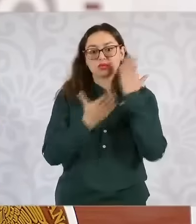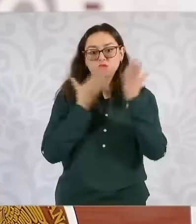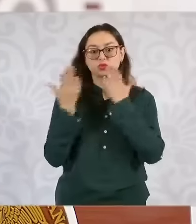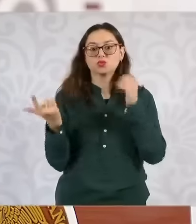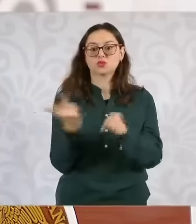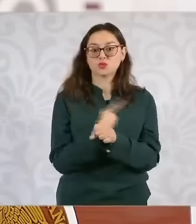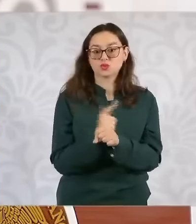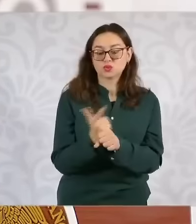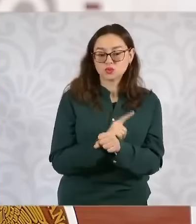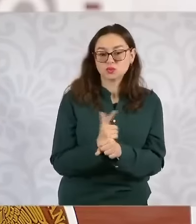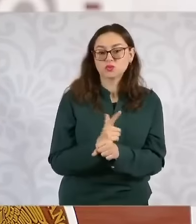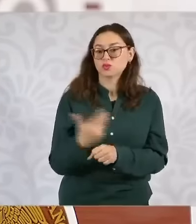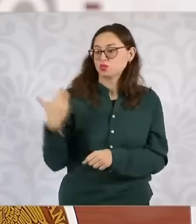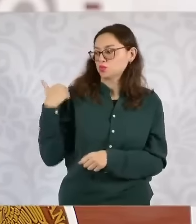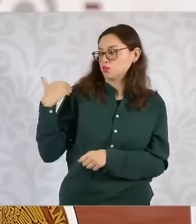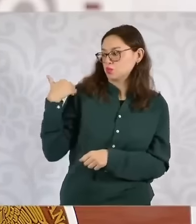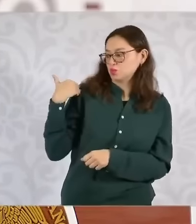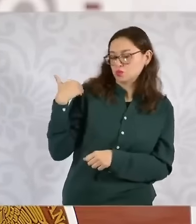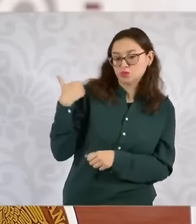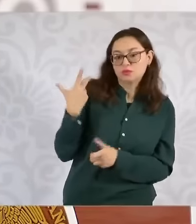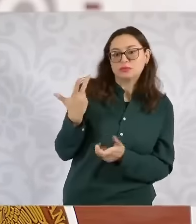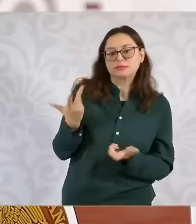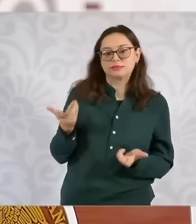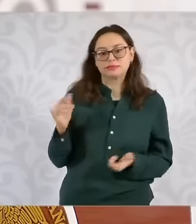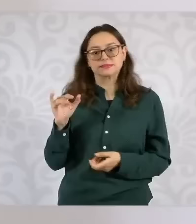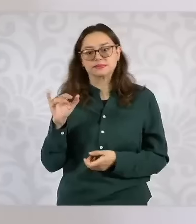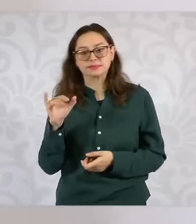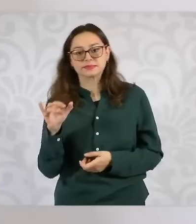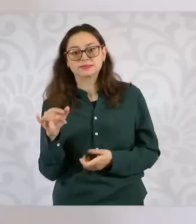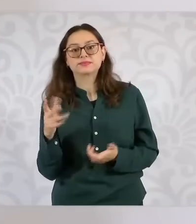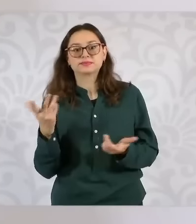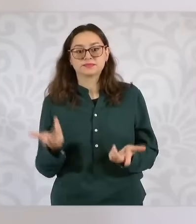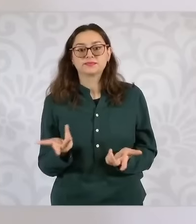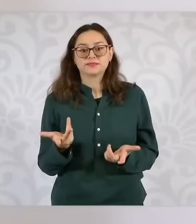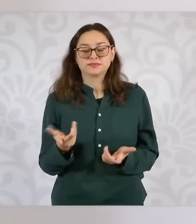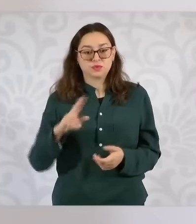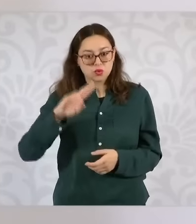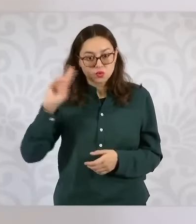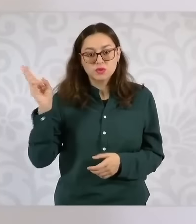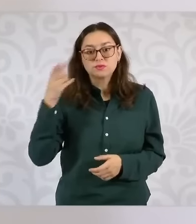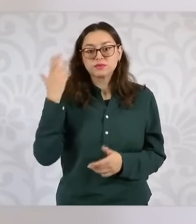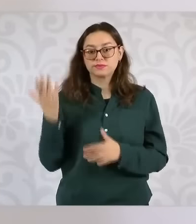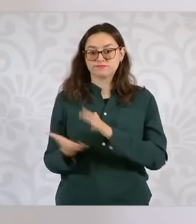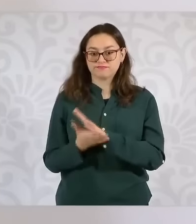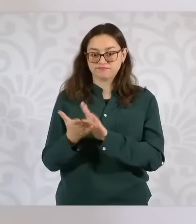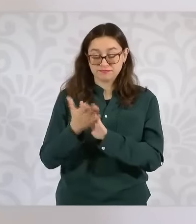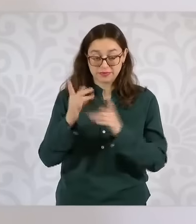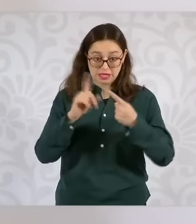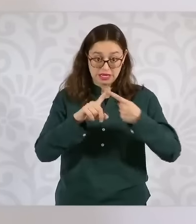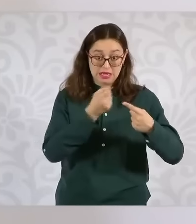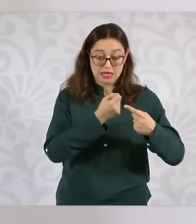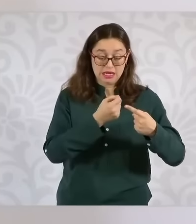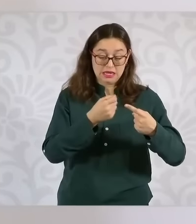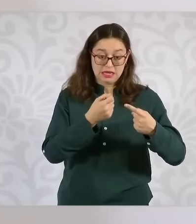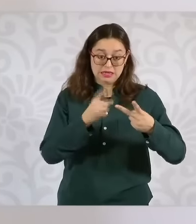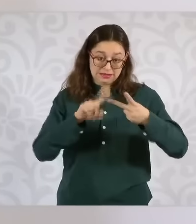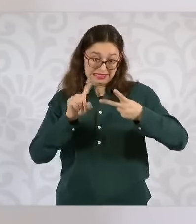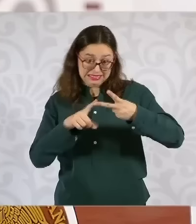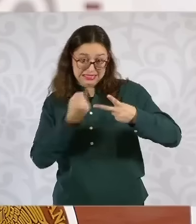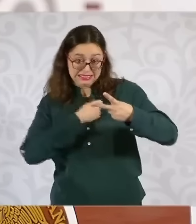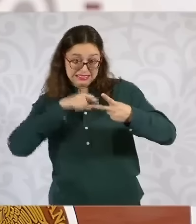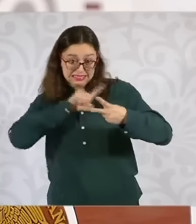están pidiendo que hagamos universidades ahí, tanto la de la salud como la Rosario Castellanos,